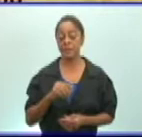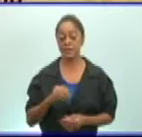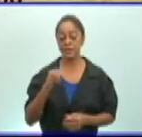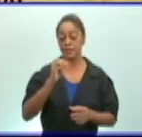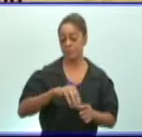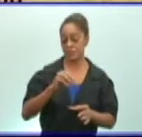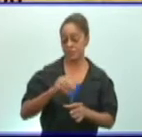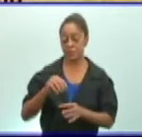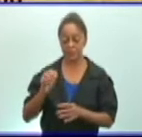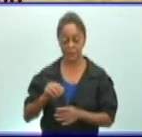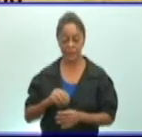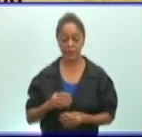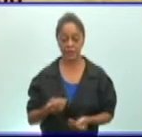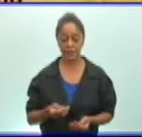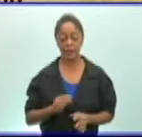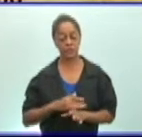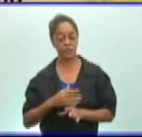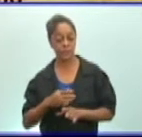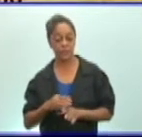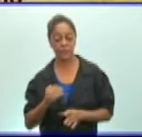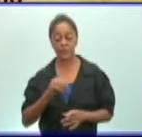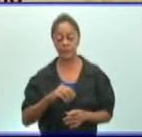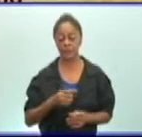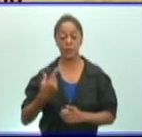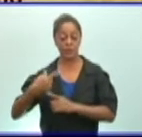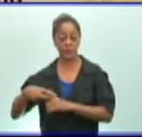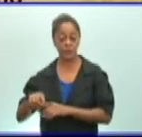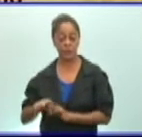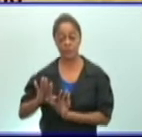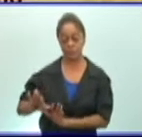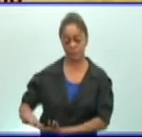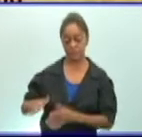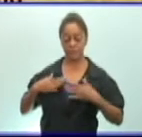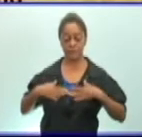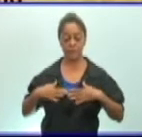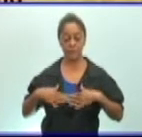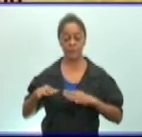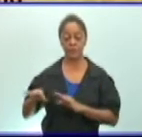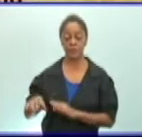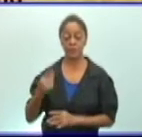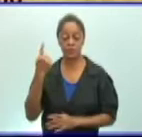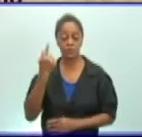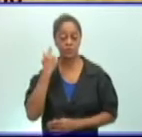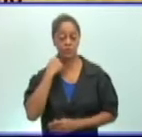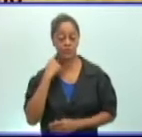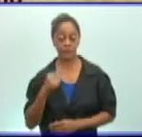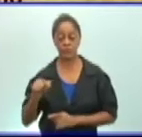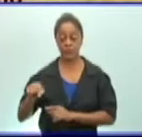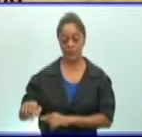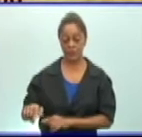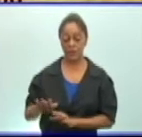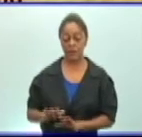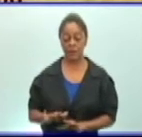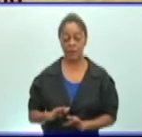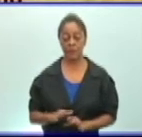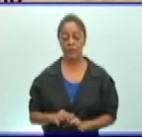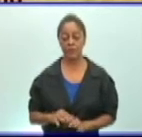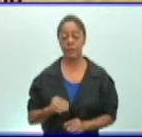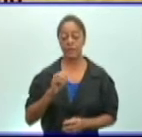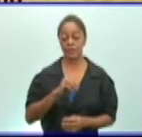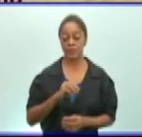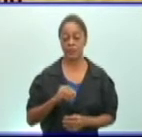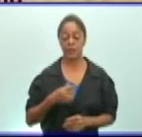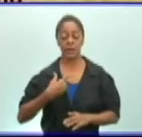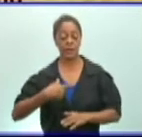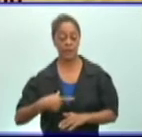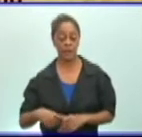decir, voy a estar sembrando determinados productos, y la otra parte la voy a dejar en descanso durante un año. Ahí voy a poner a pastar a los